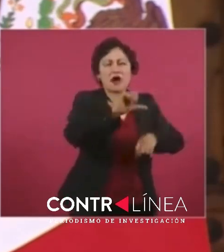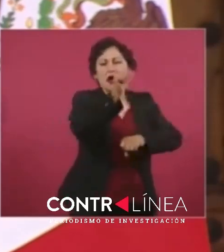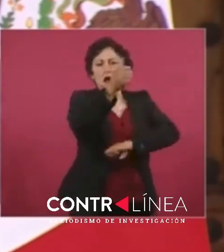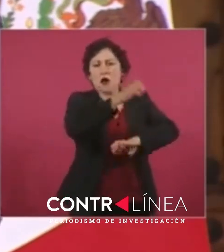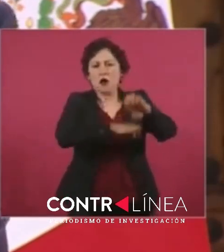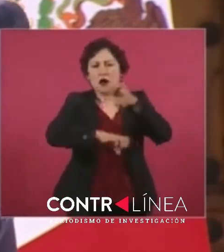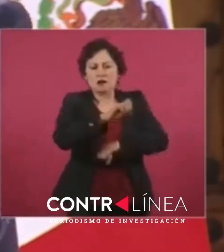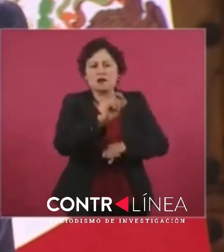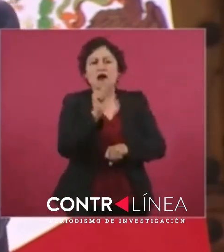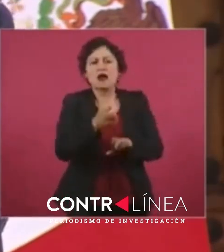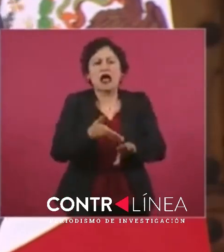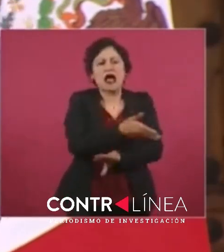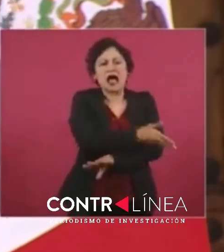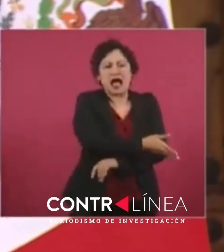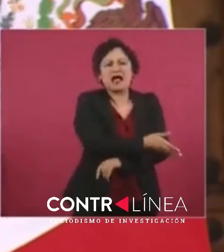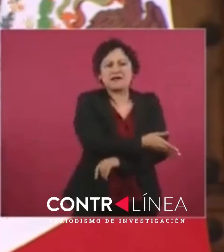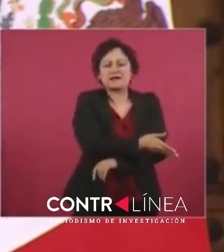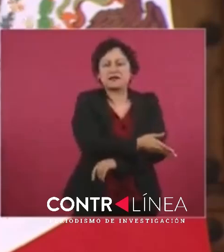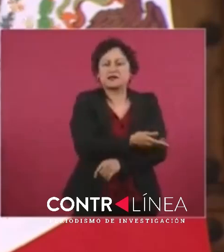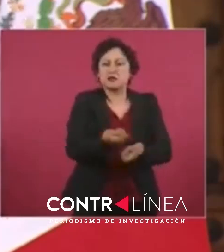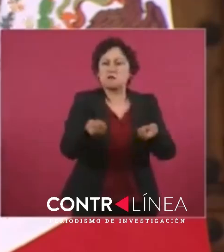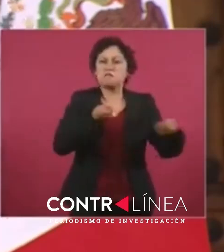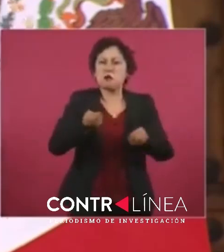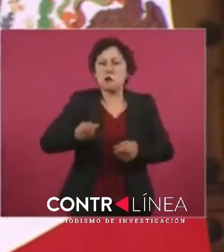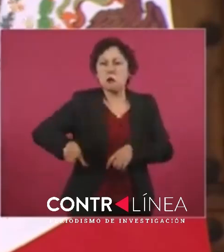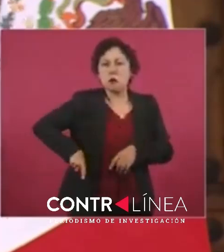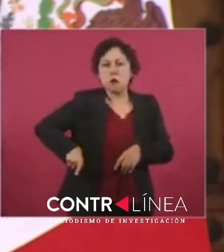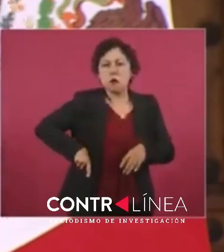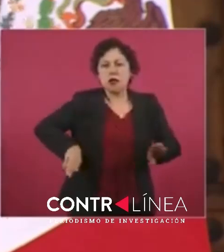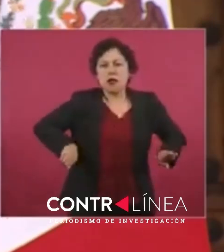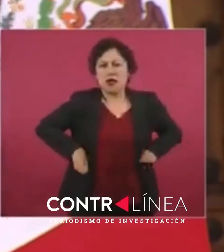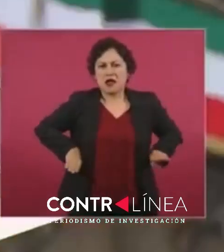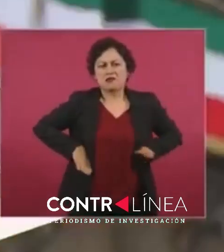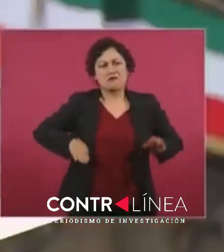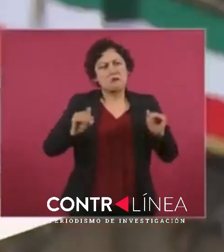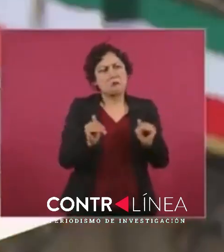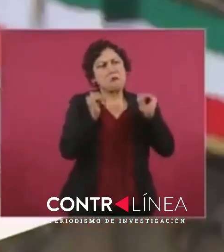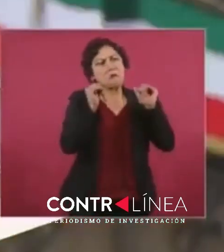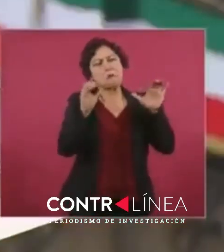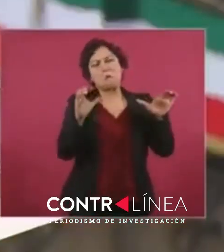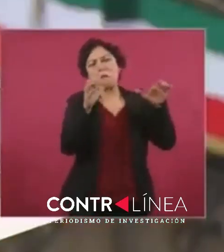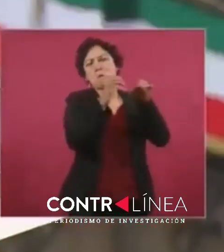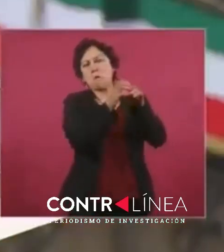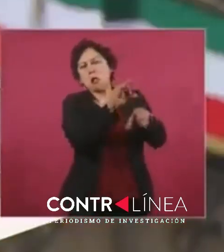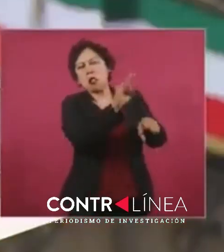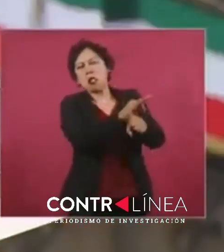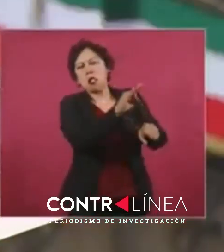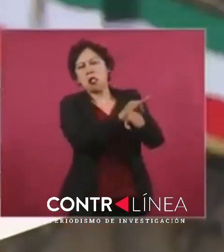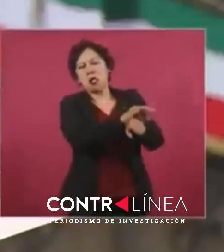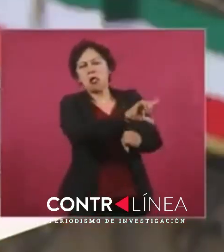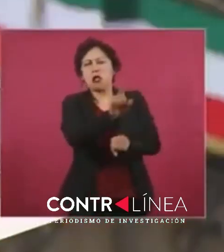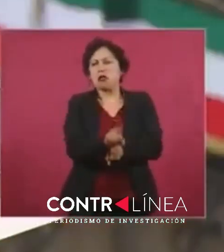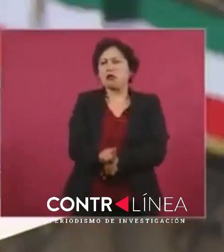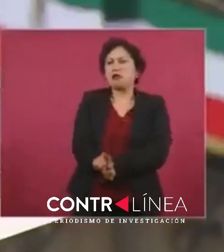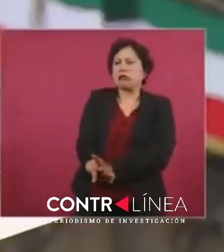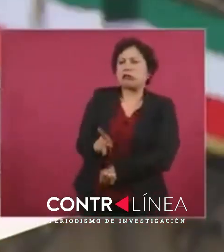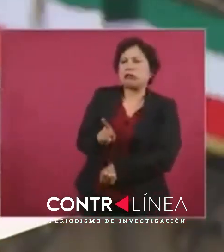por el predominio de un poder oligárquico con apariencia de